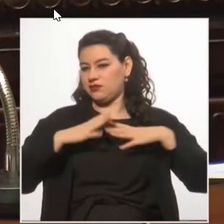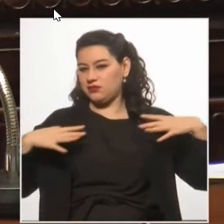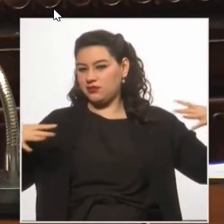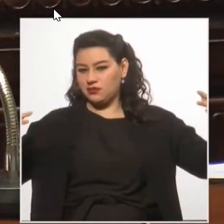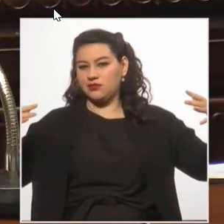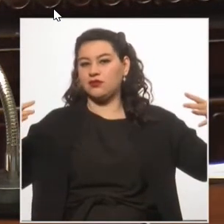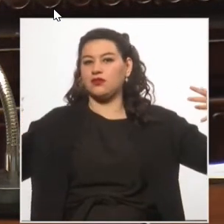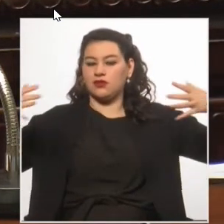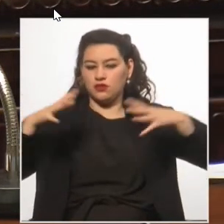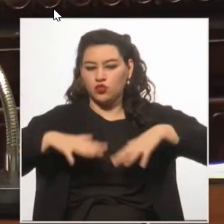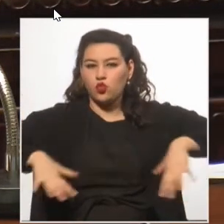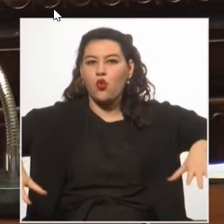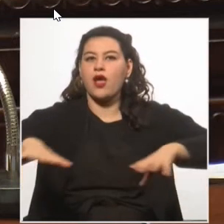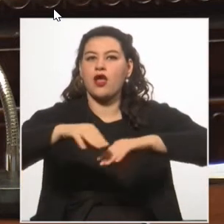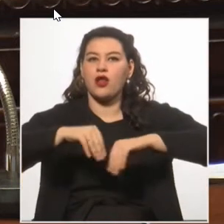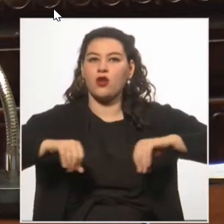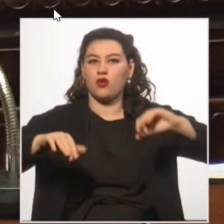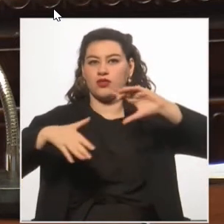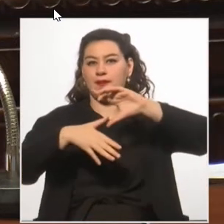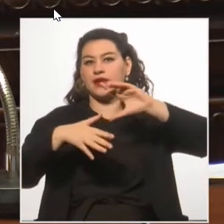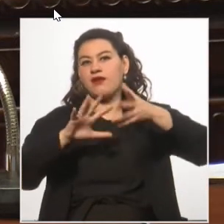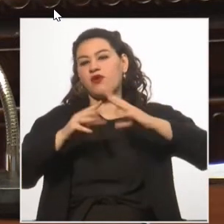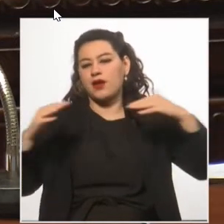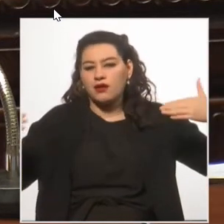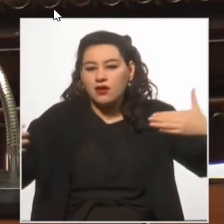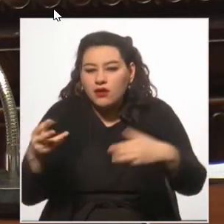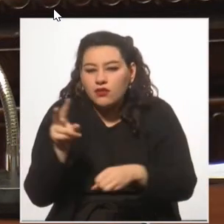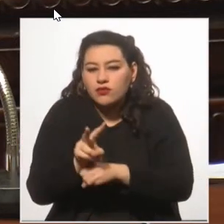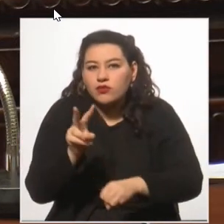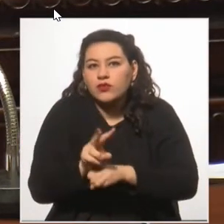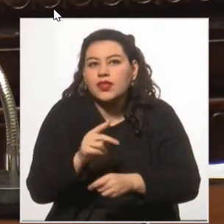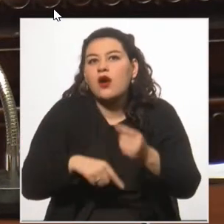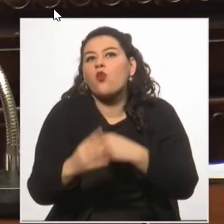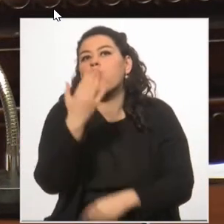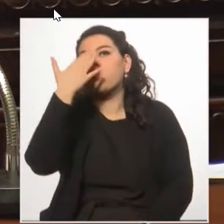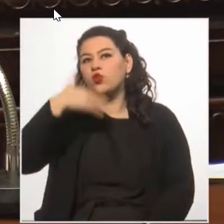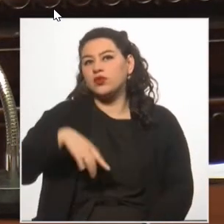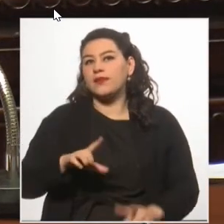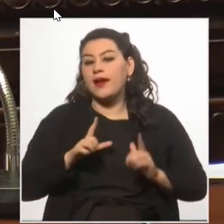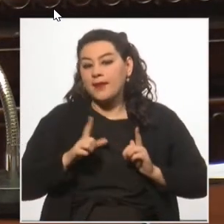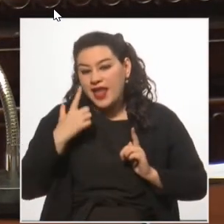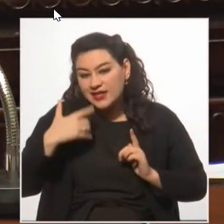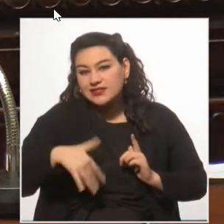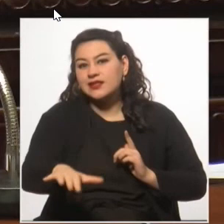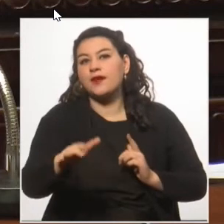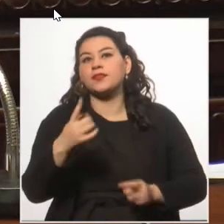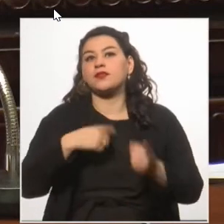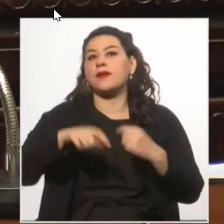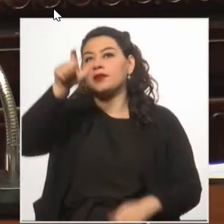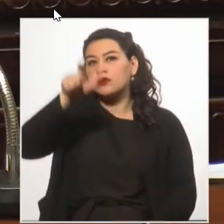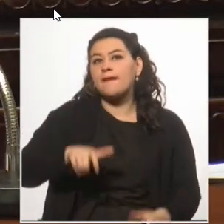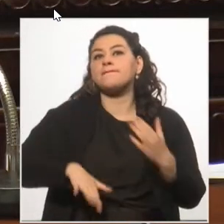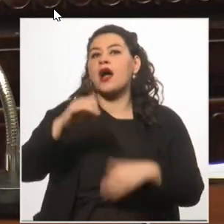el suelo de América como para defender una última esperanza. Entonces, el más joven